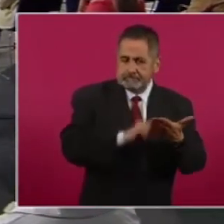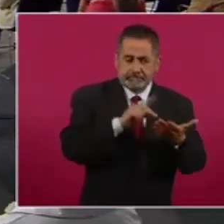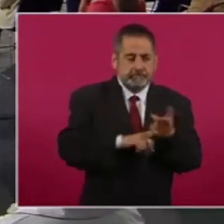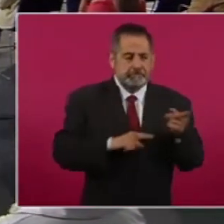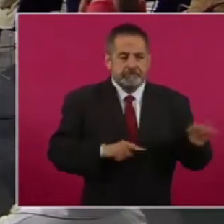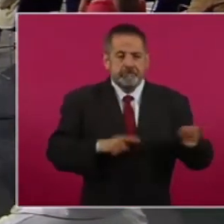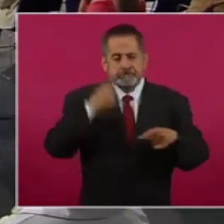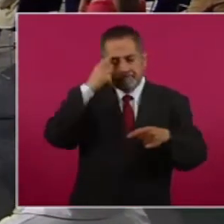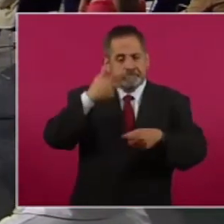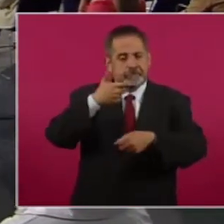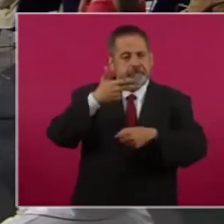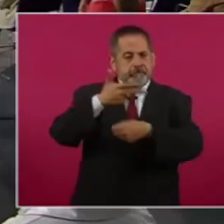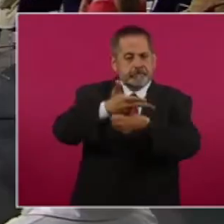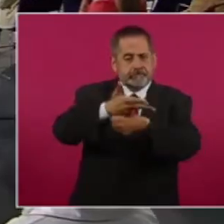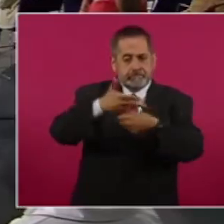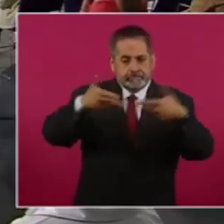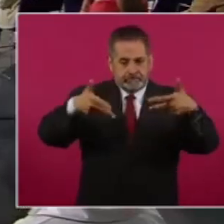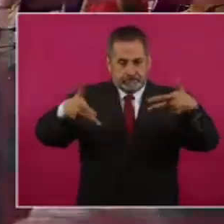de cámaras,